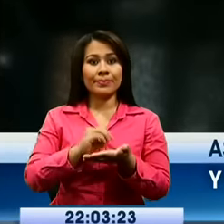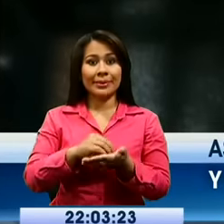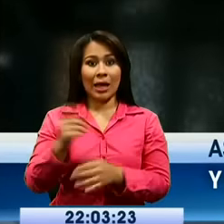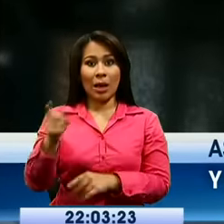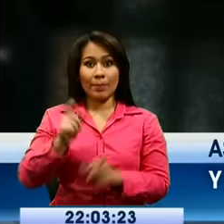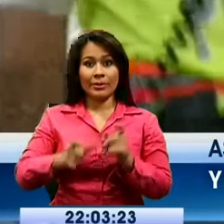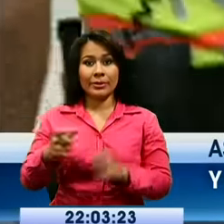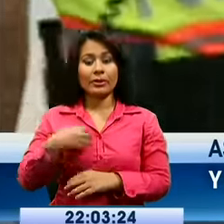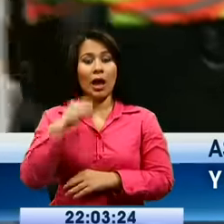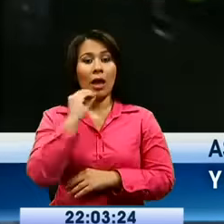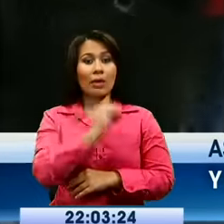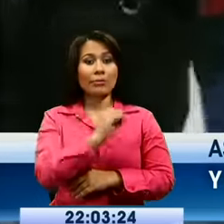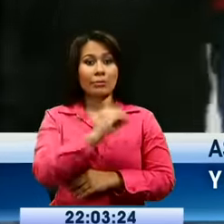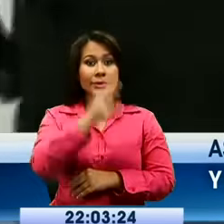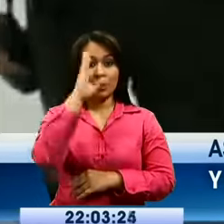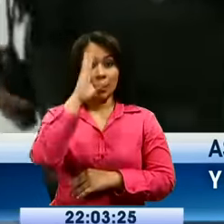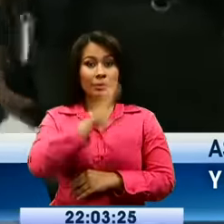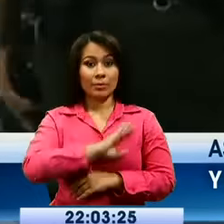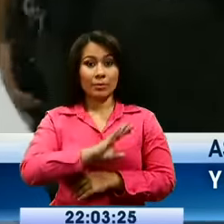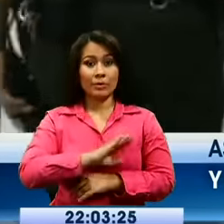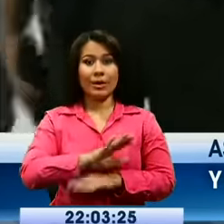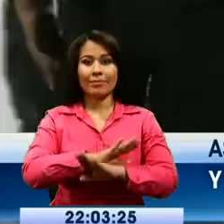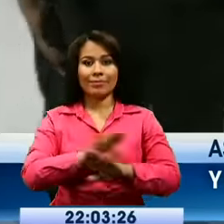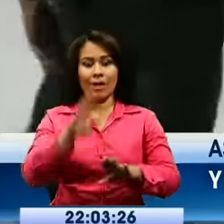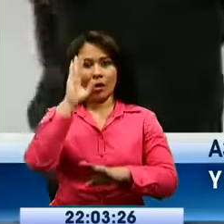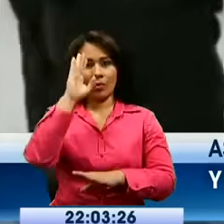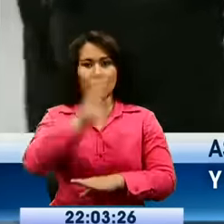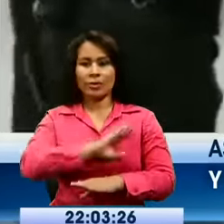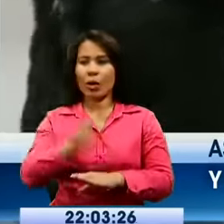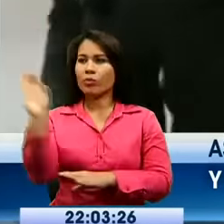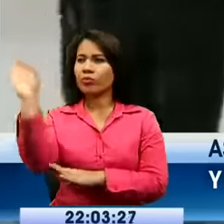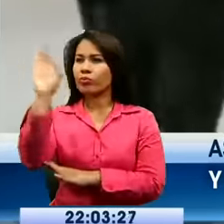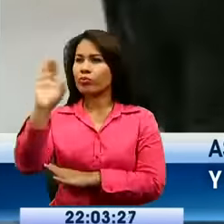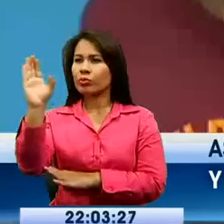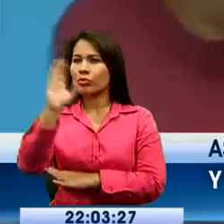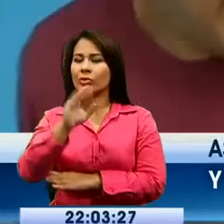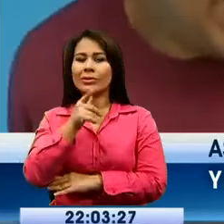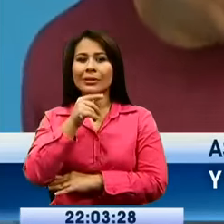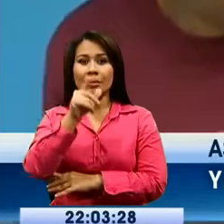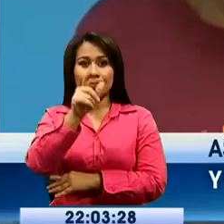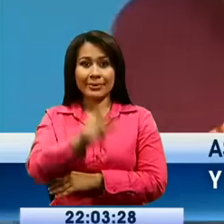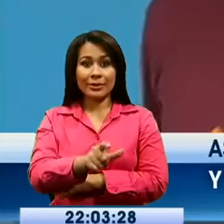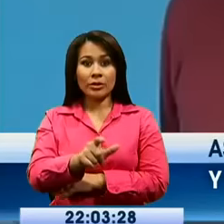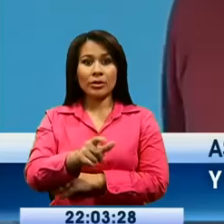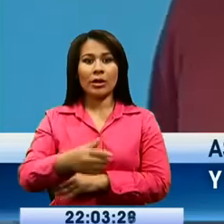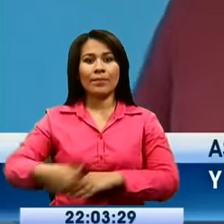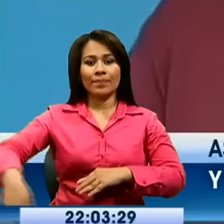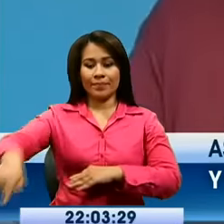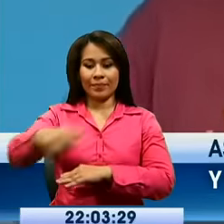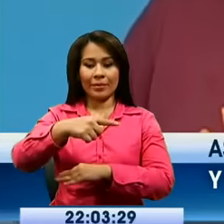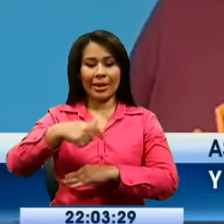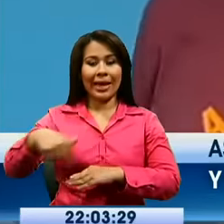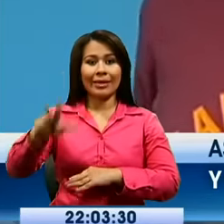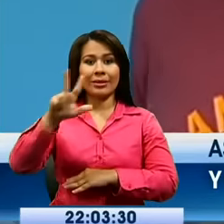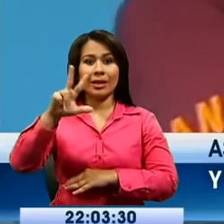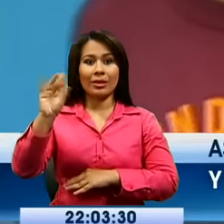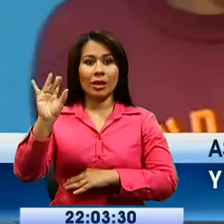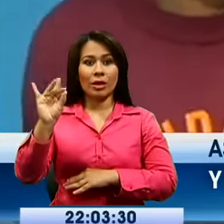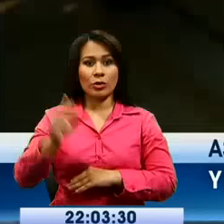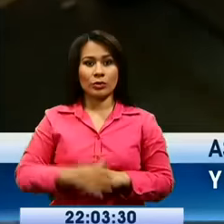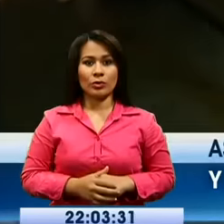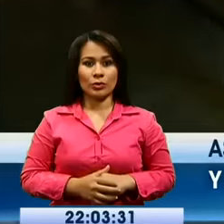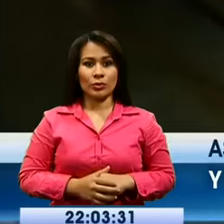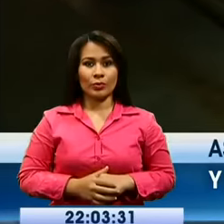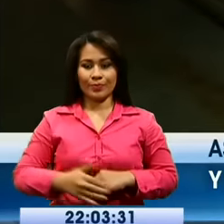la policía que capturó a tres de los implicados en la 38 y el Oro. La vecindad y el barrio unido le cogieron los datos, las placas y la